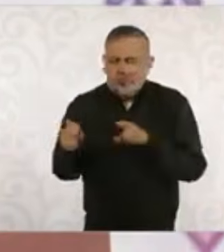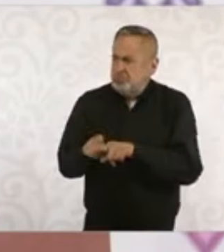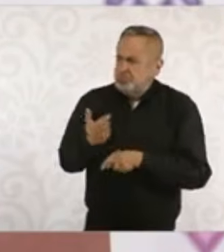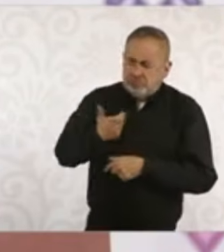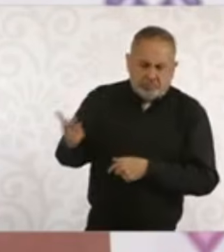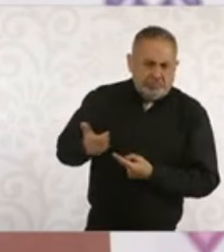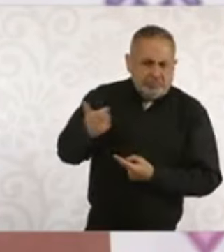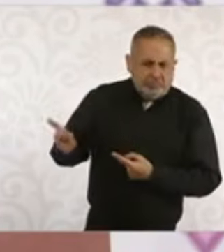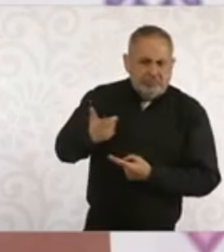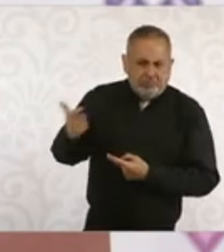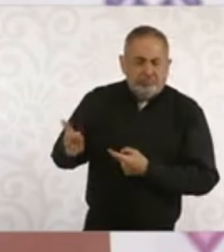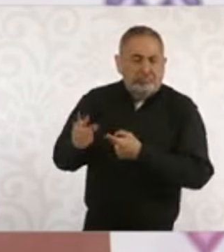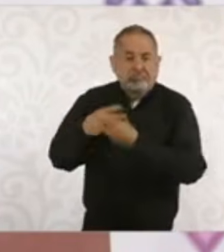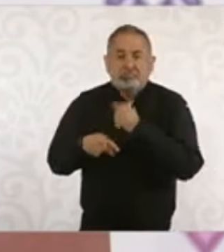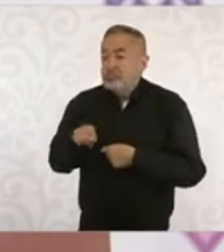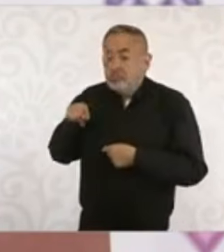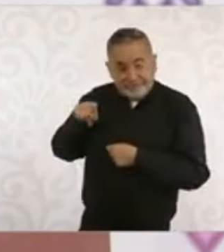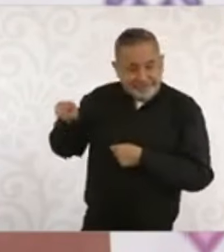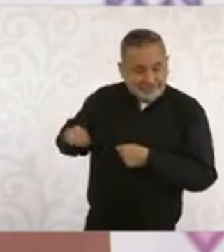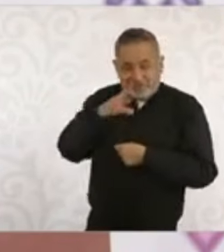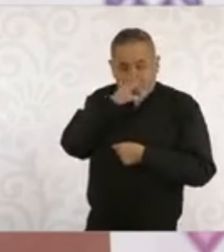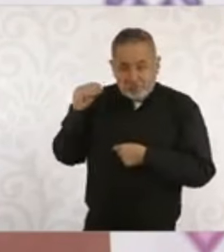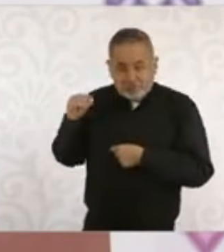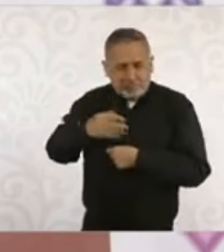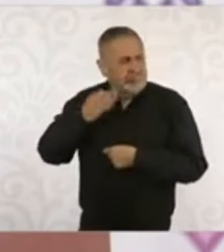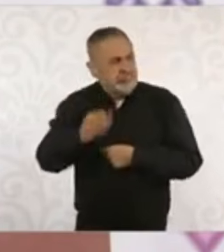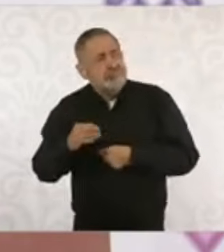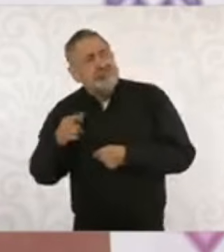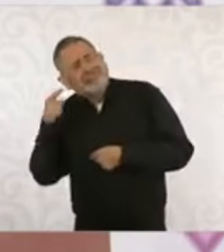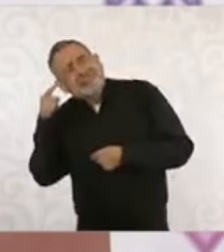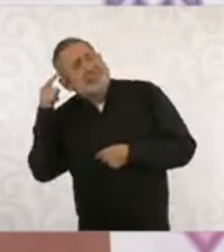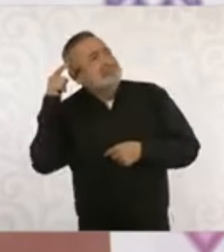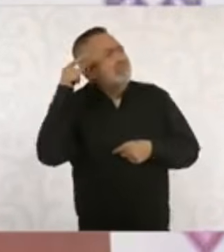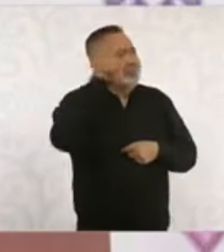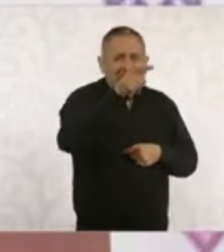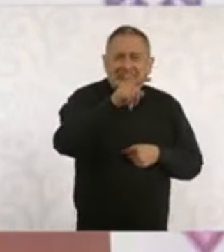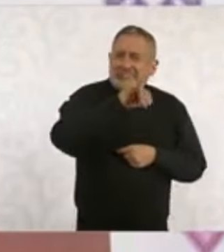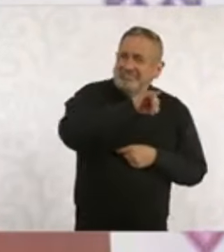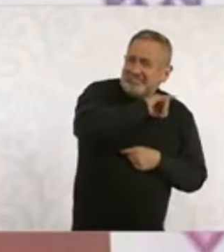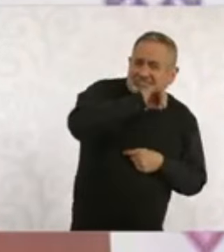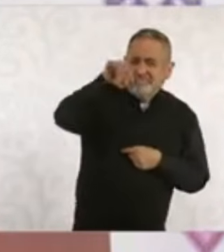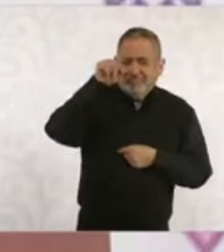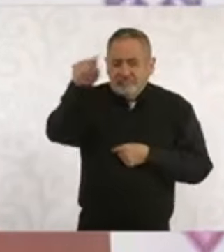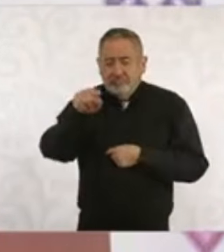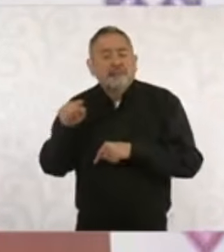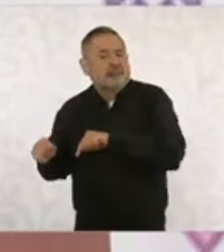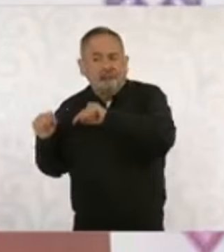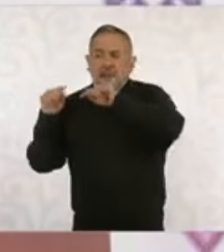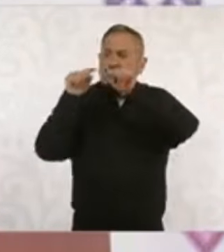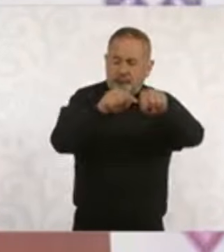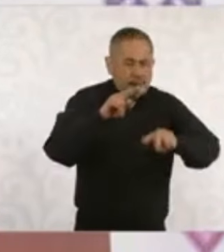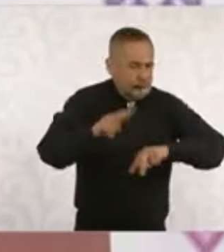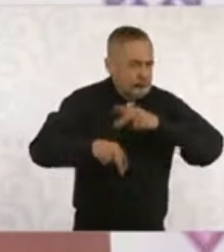Y vinieron a atender en los lugares más remotos donde no